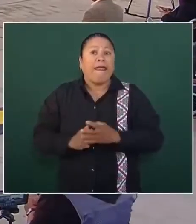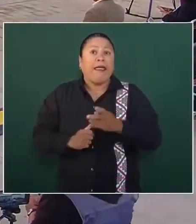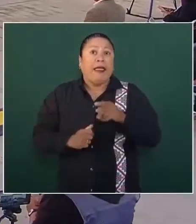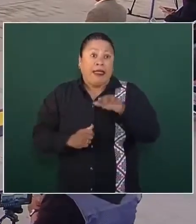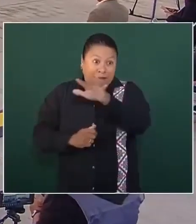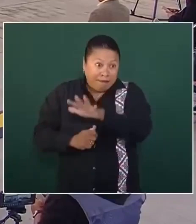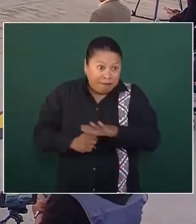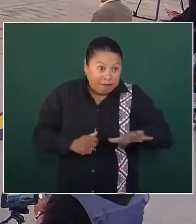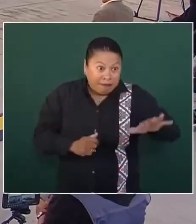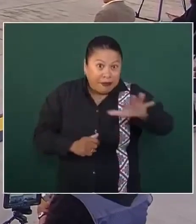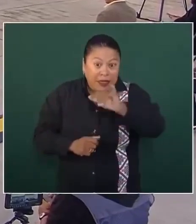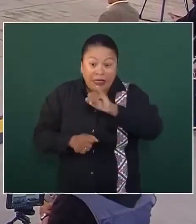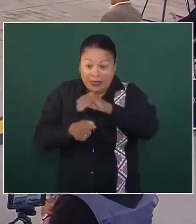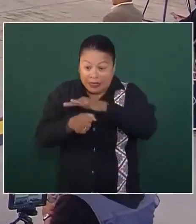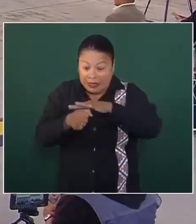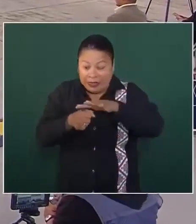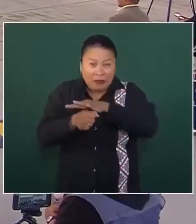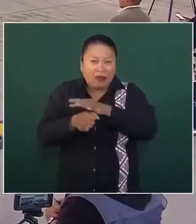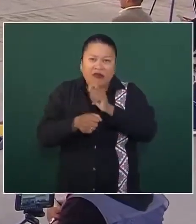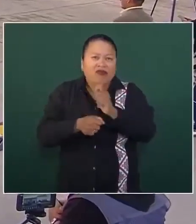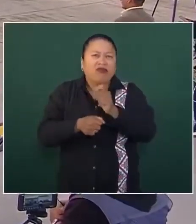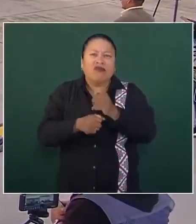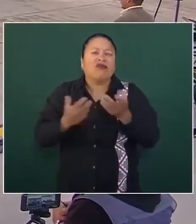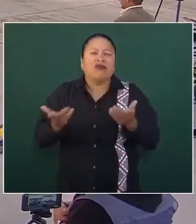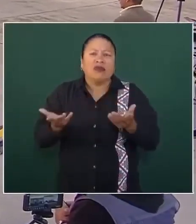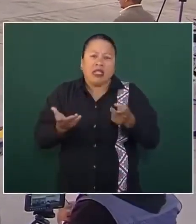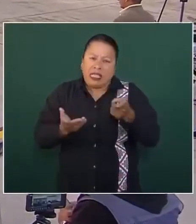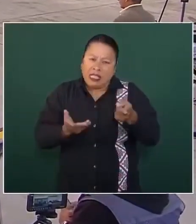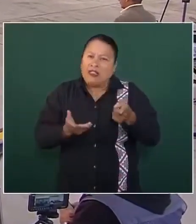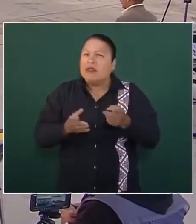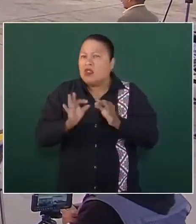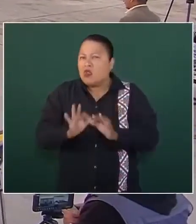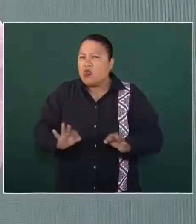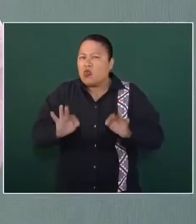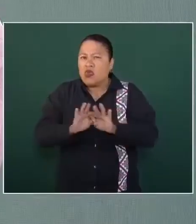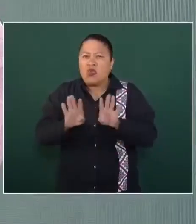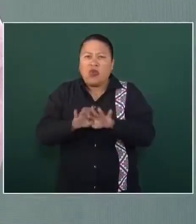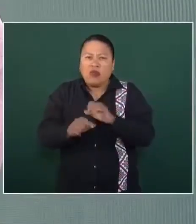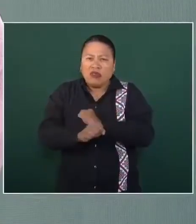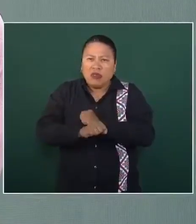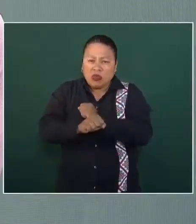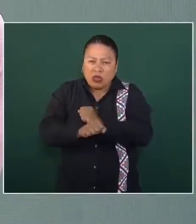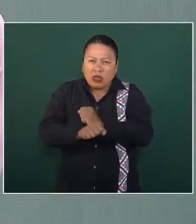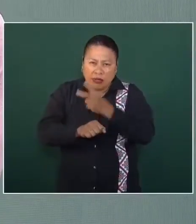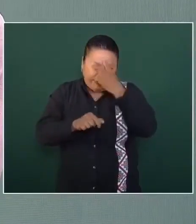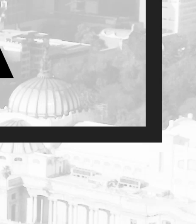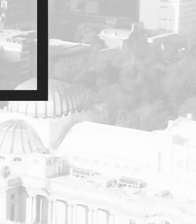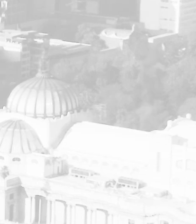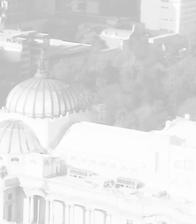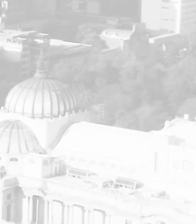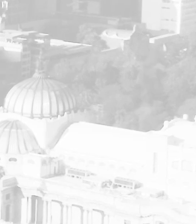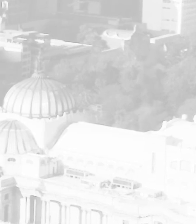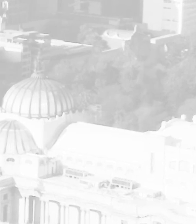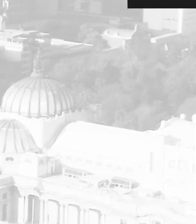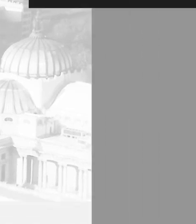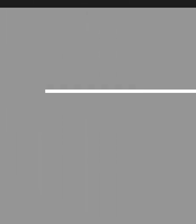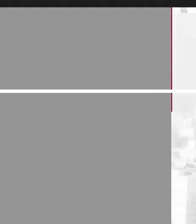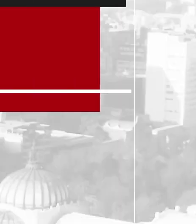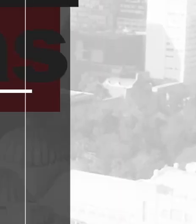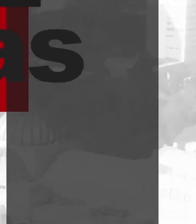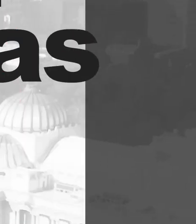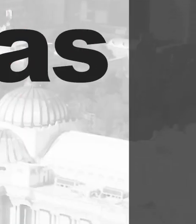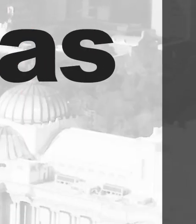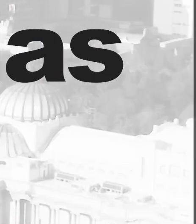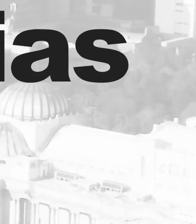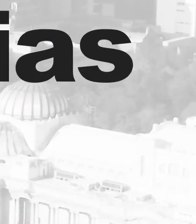istmo se considera una zona estratégica de seguridad nacional. SPR